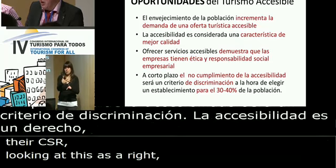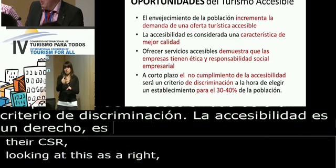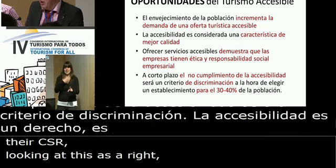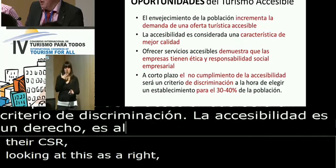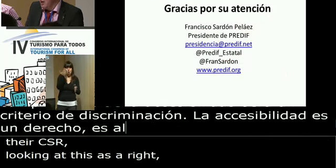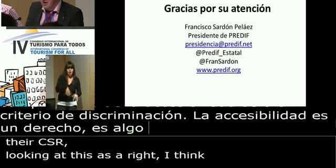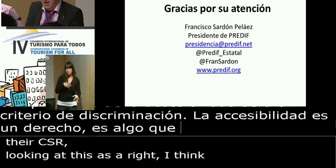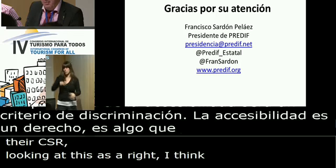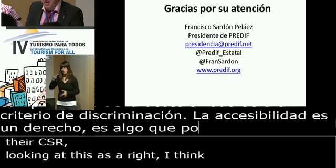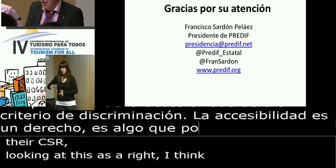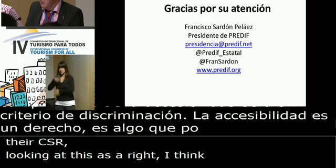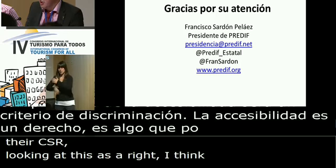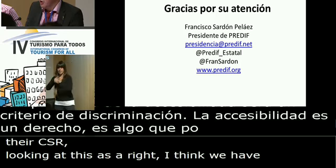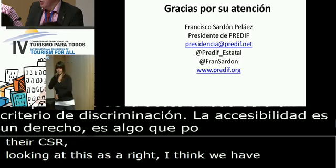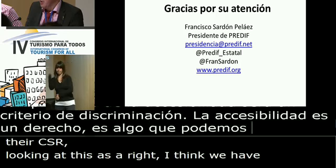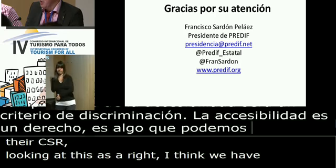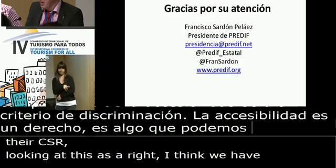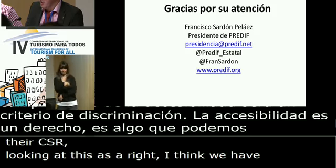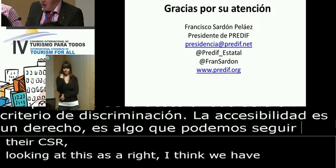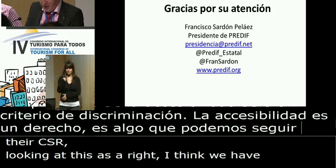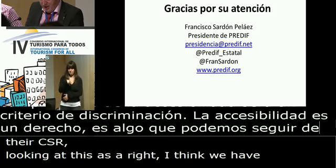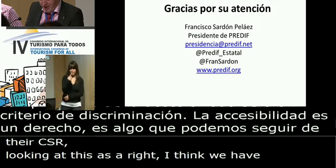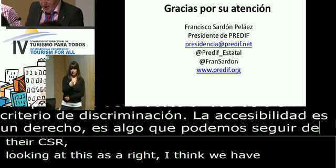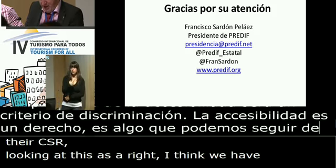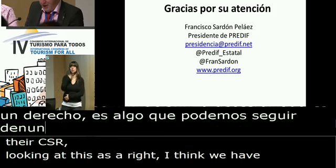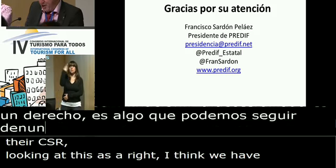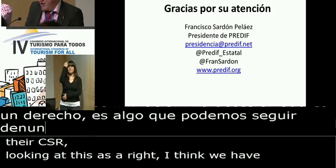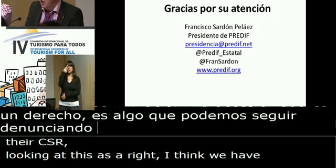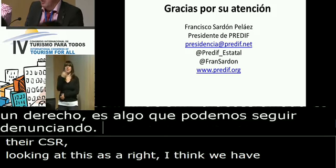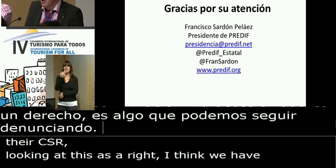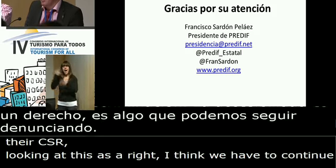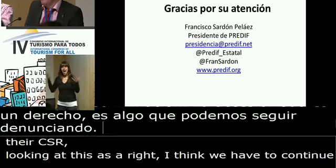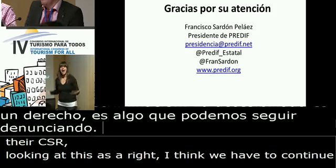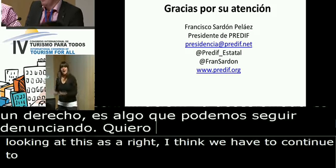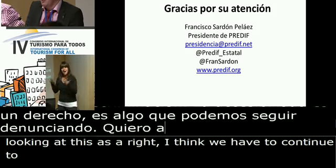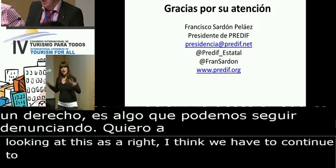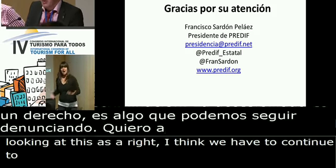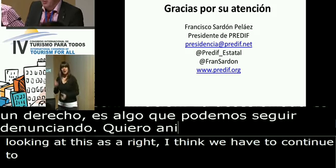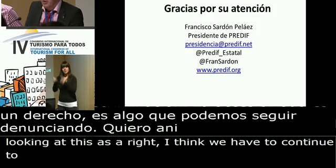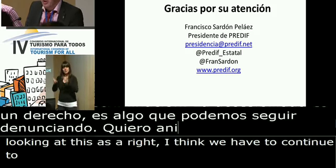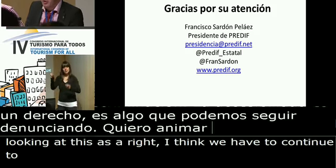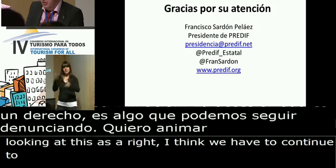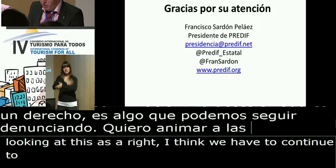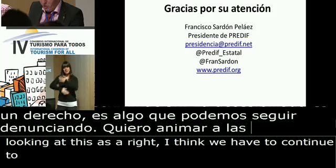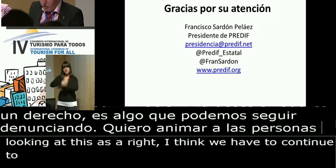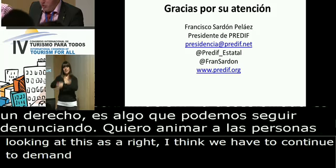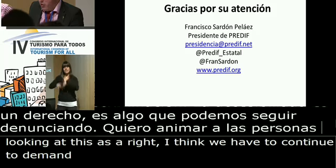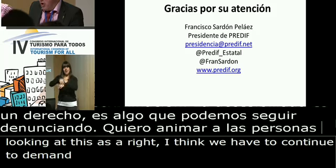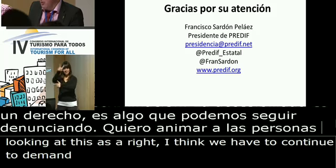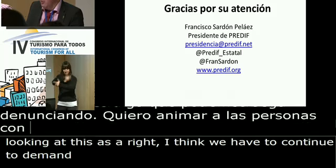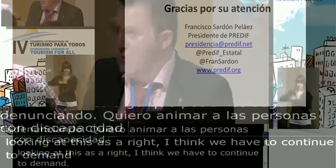me quiero animar primero a las personas con discapacidad a que viajen. Creo que no solo lo tienen que hacer por derecho, sino